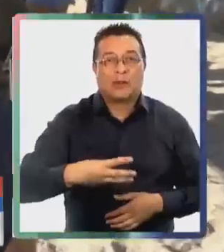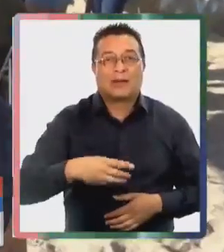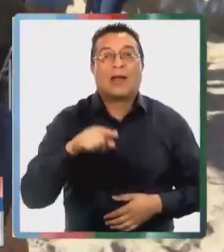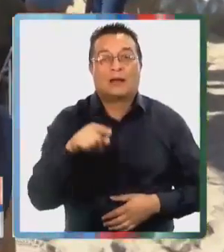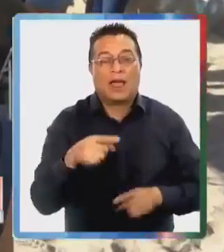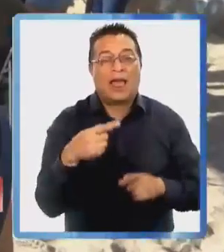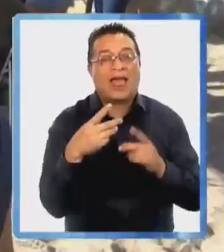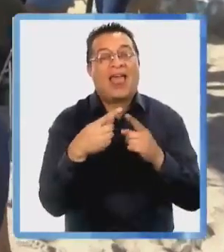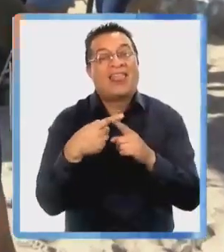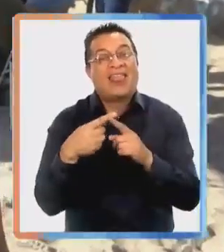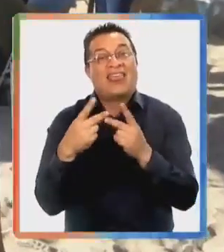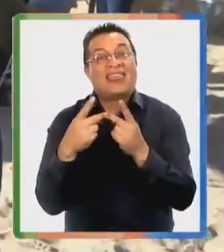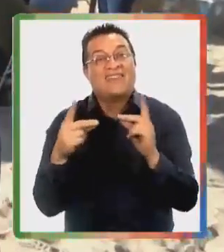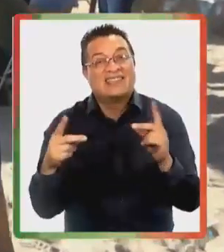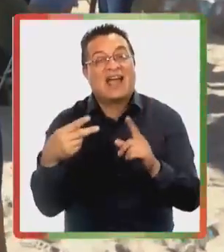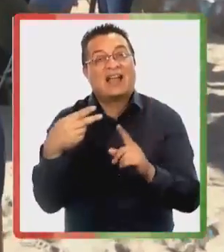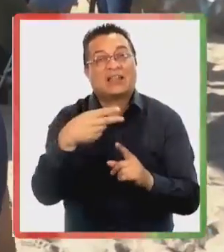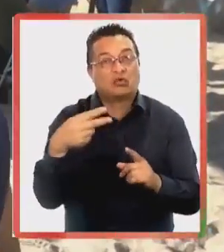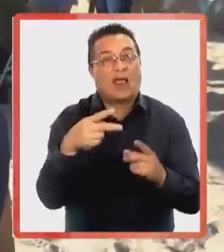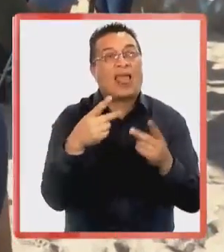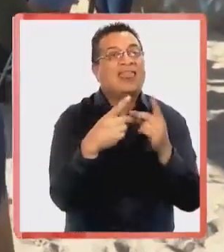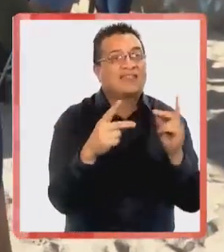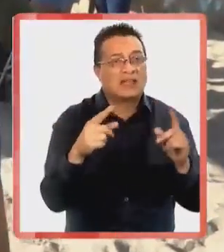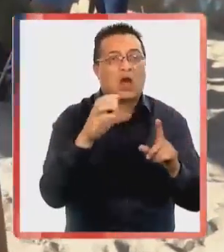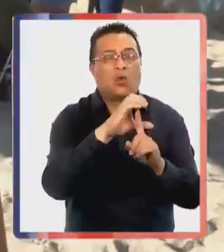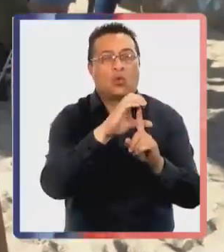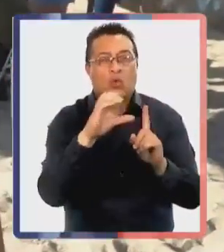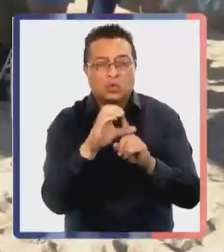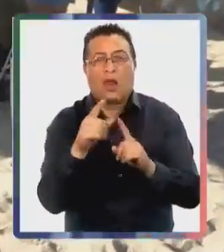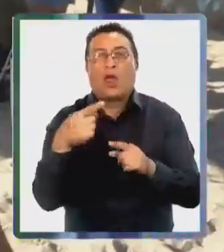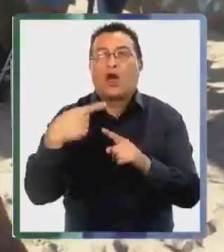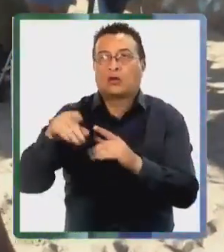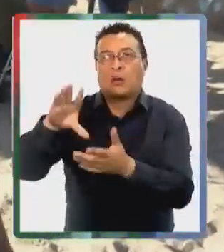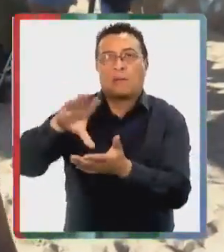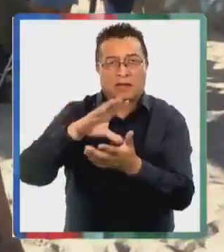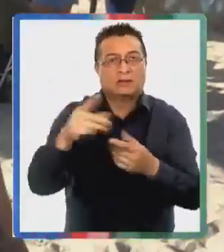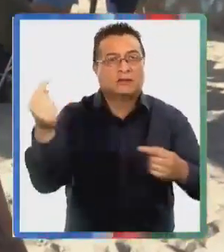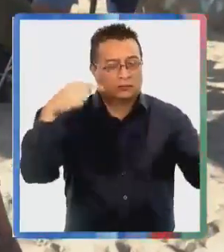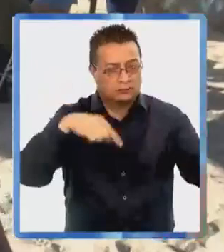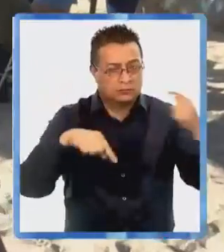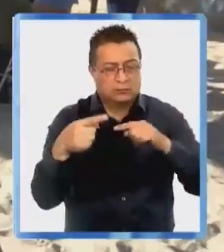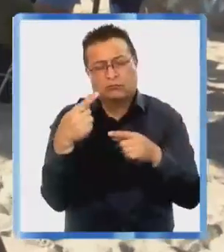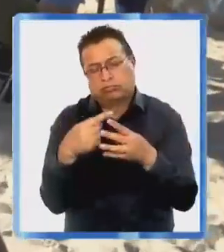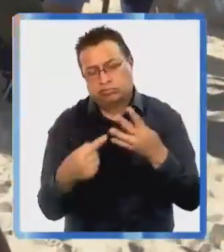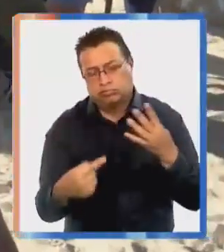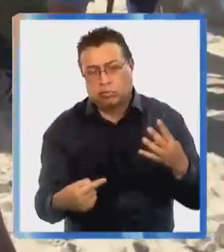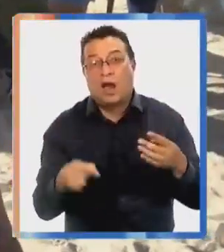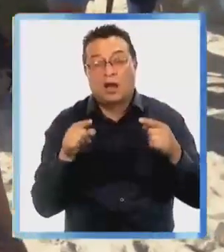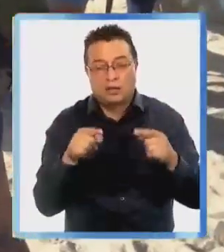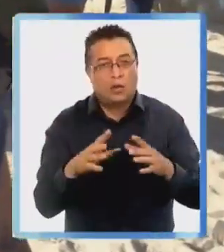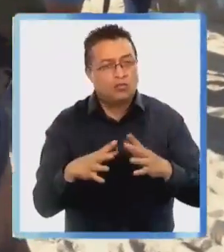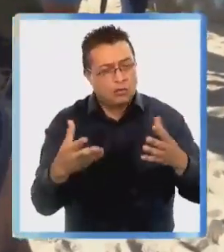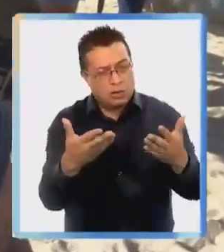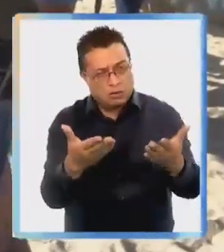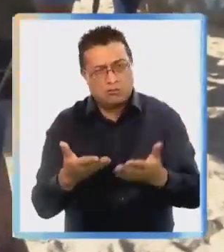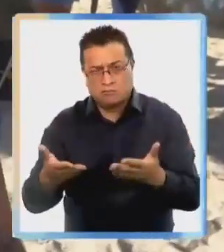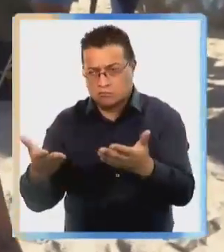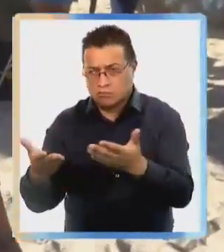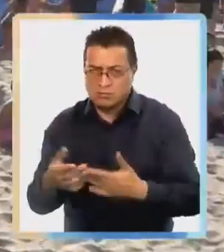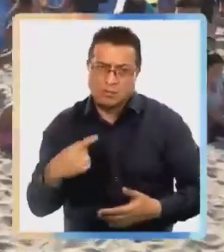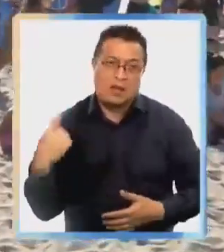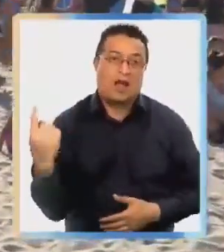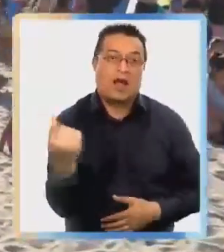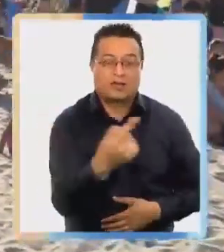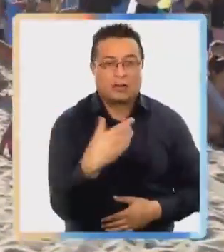cultural, referido a los migrantes, etc. Así que están súper invitados, invitadas a que sigan viniendo al Tabo, acá es verano todo el